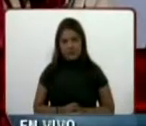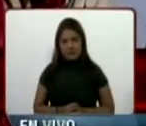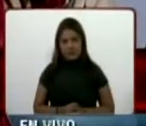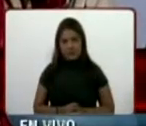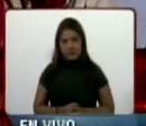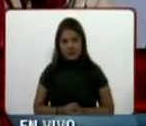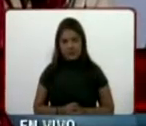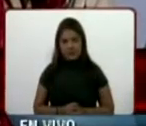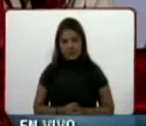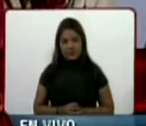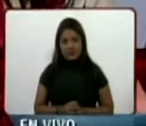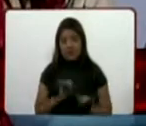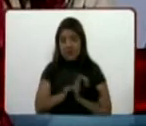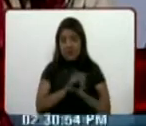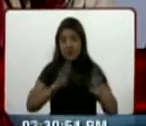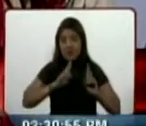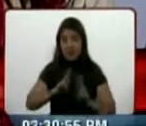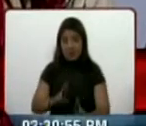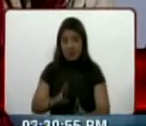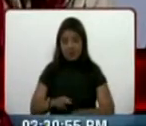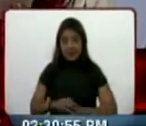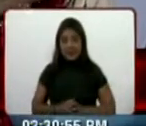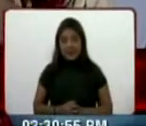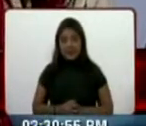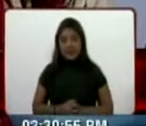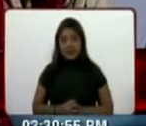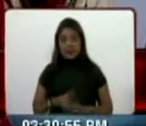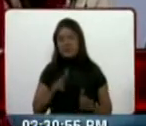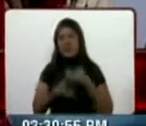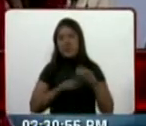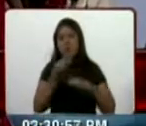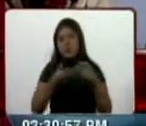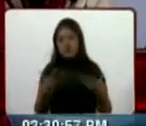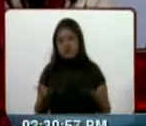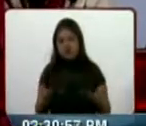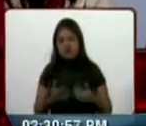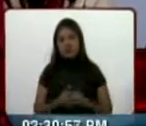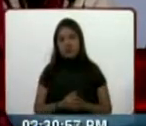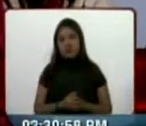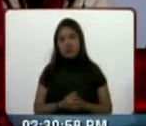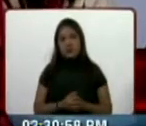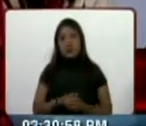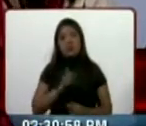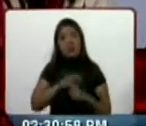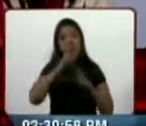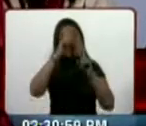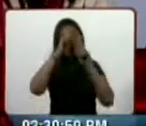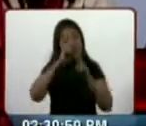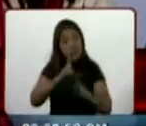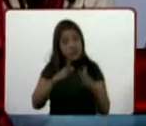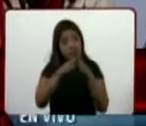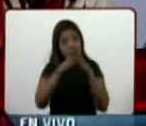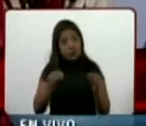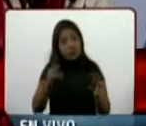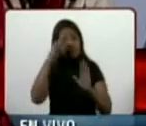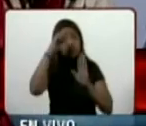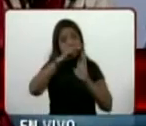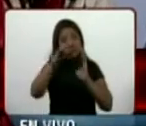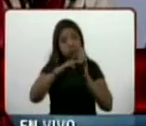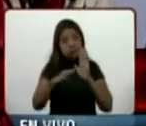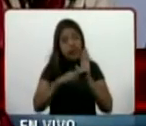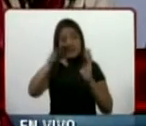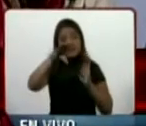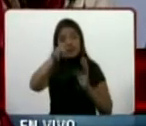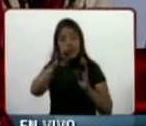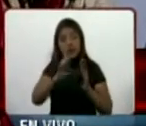una vez se den los resultados, qué hacer, pues. Ya tenemos que respetar estrictamente las normas del Consejo Nacional